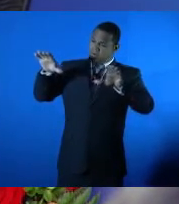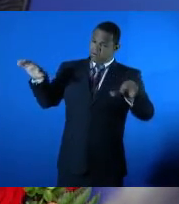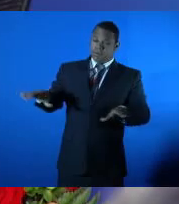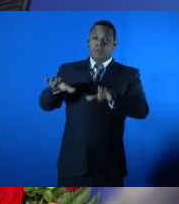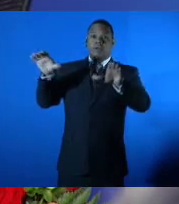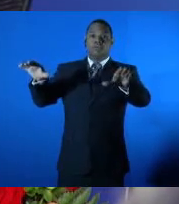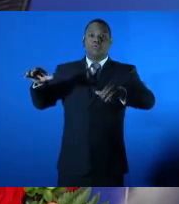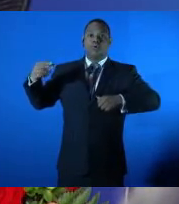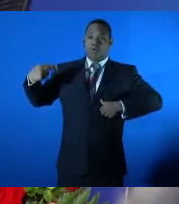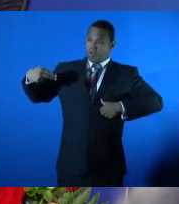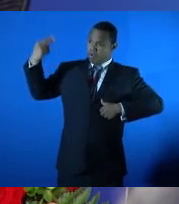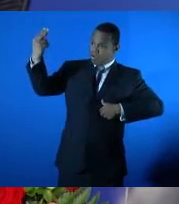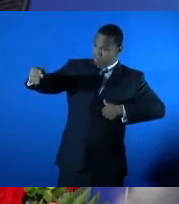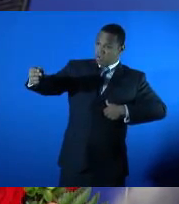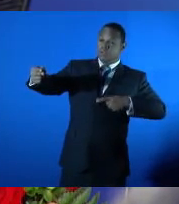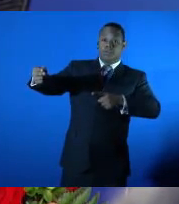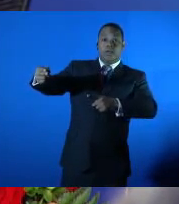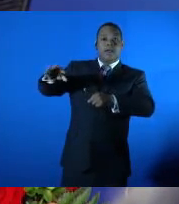primera vez